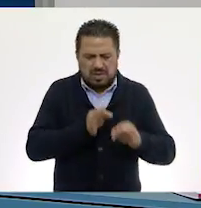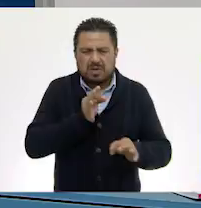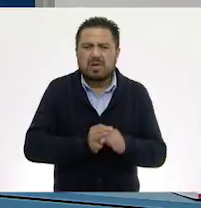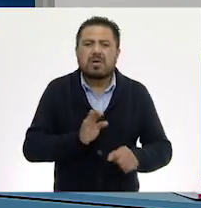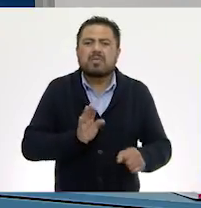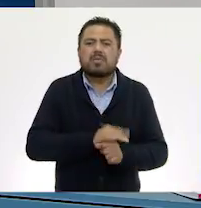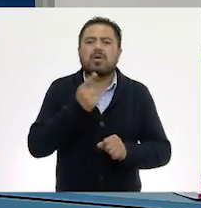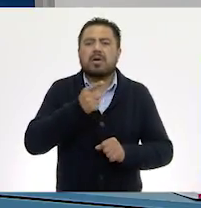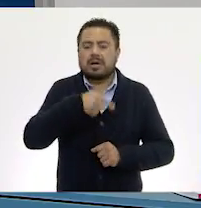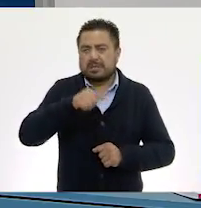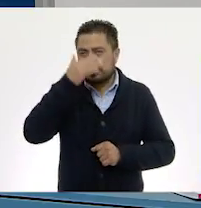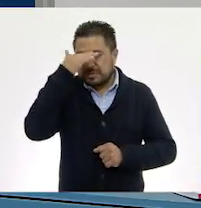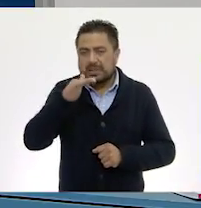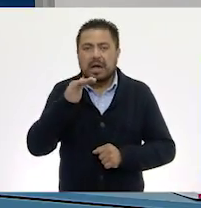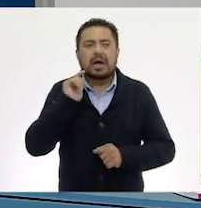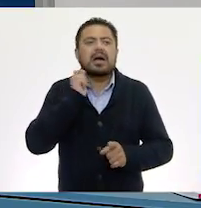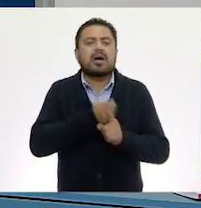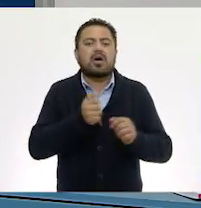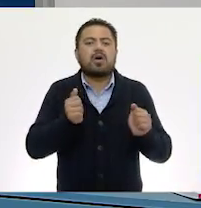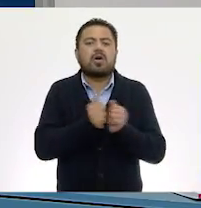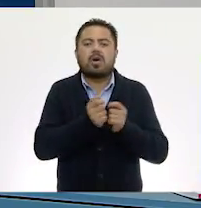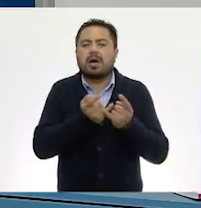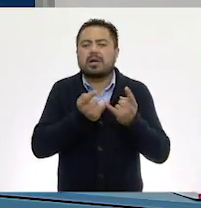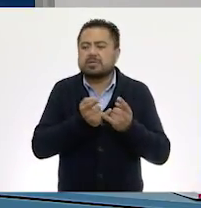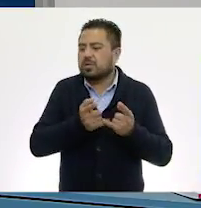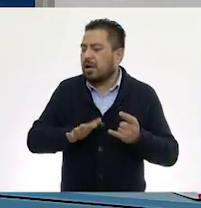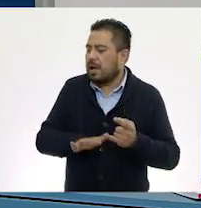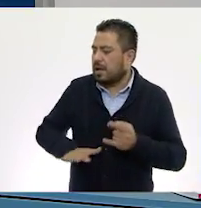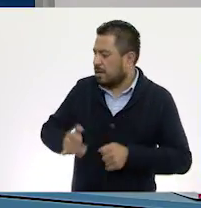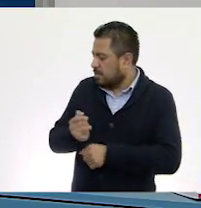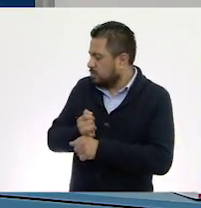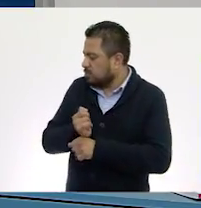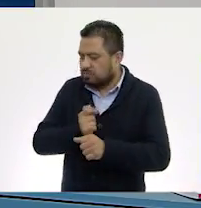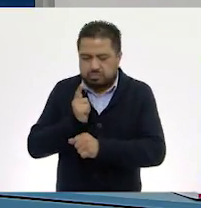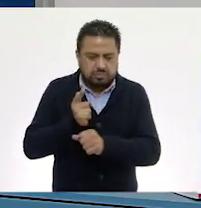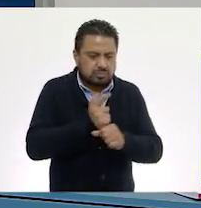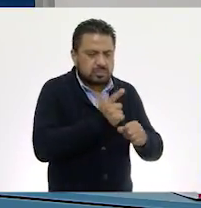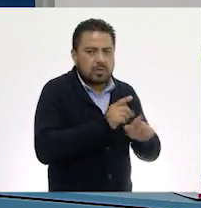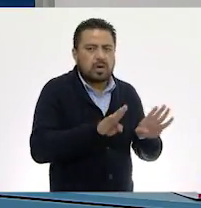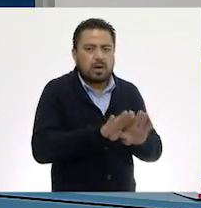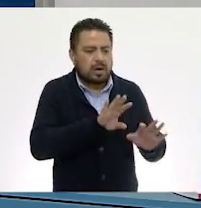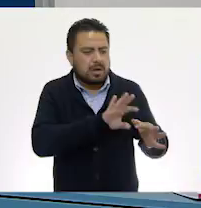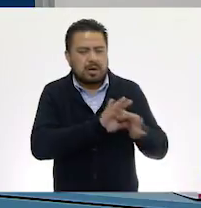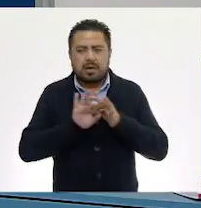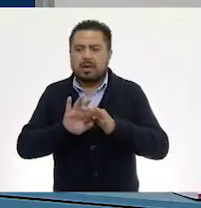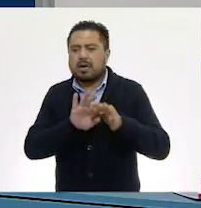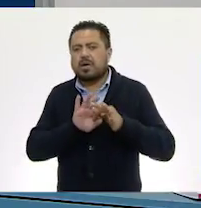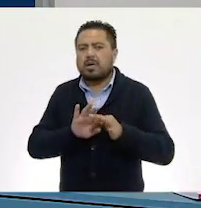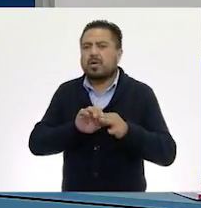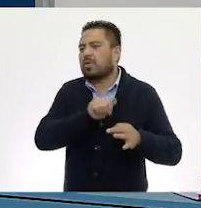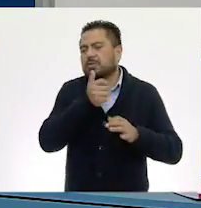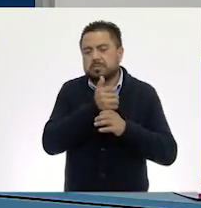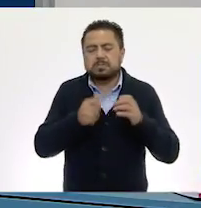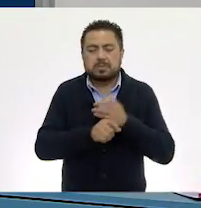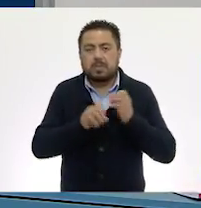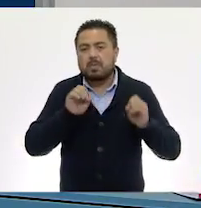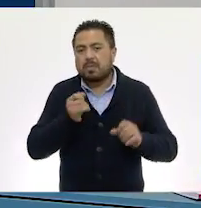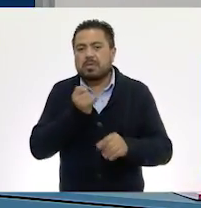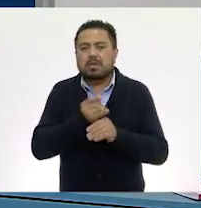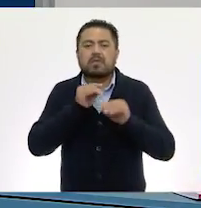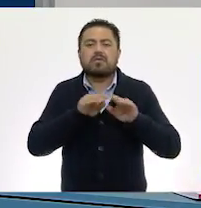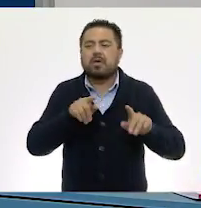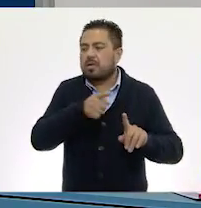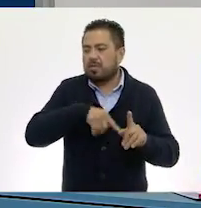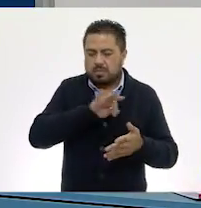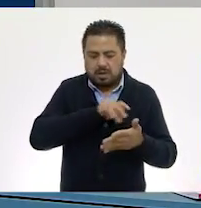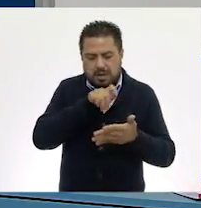porque lo que sabemos se basa en lo que los historiadores han localizado como referencia en otras obras o los datos